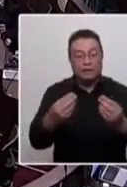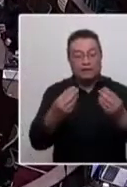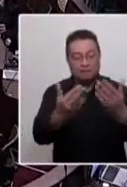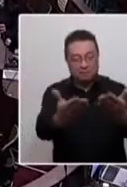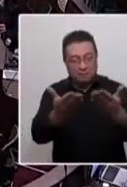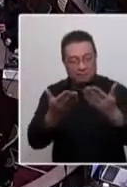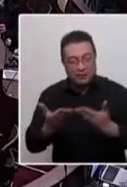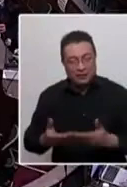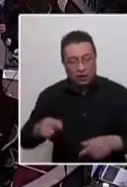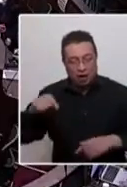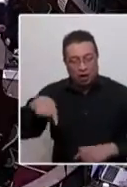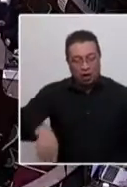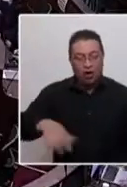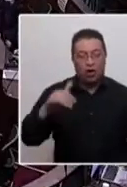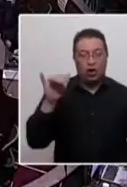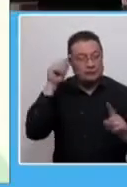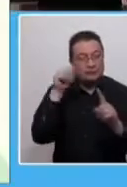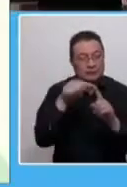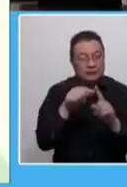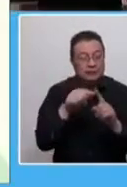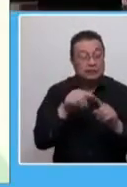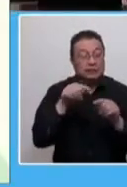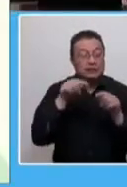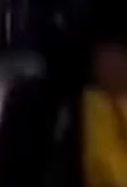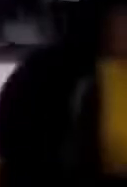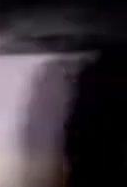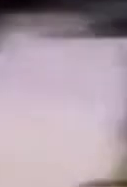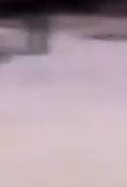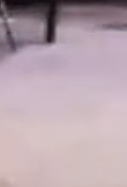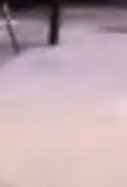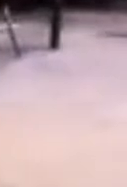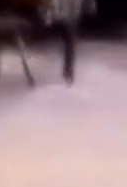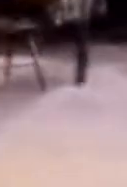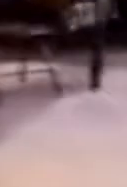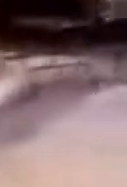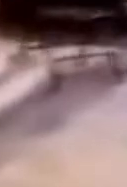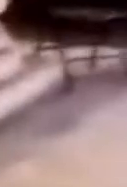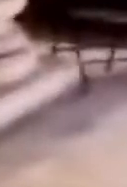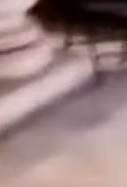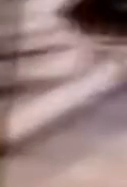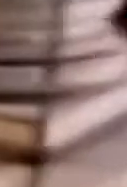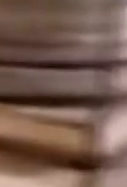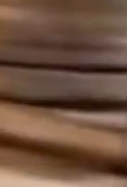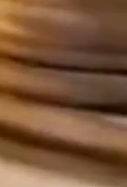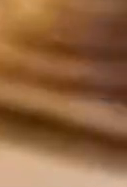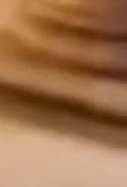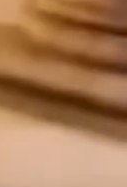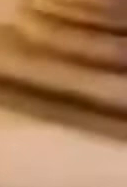en sus casas, convencional, ¿contra quién eran estos gritos de traidores?